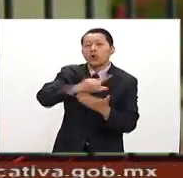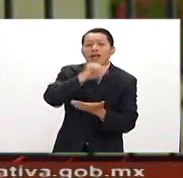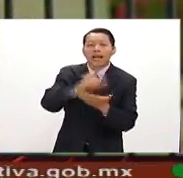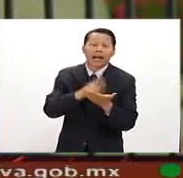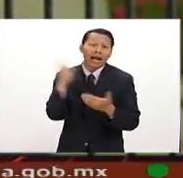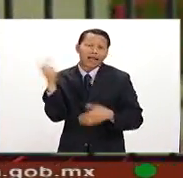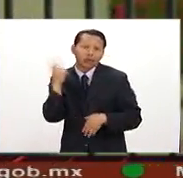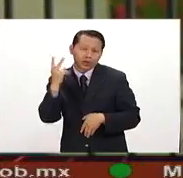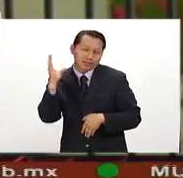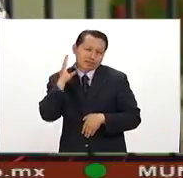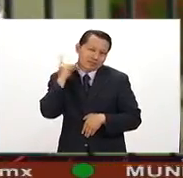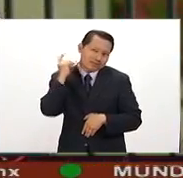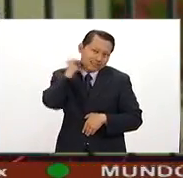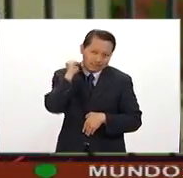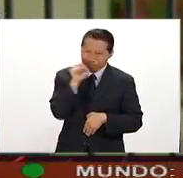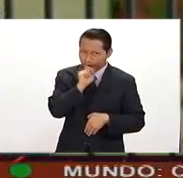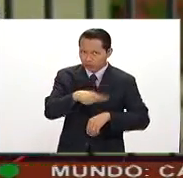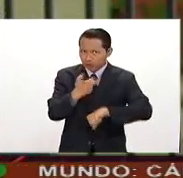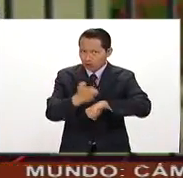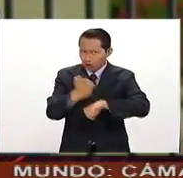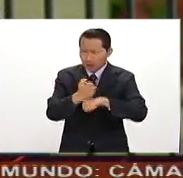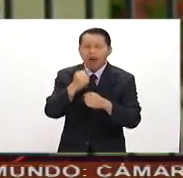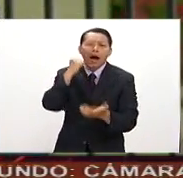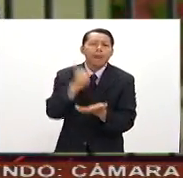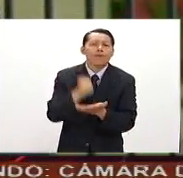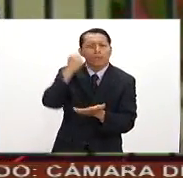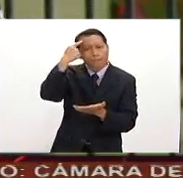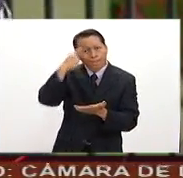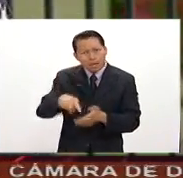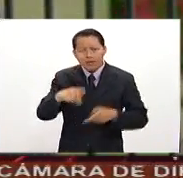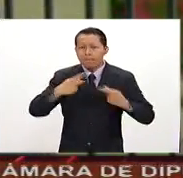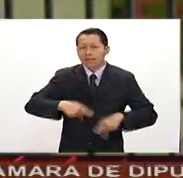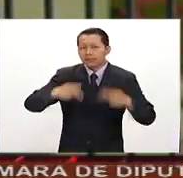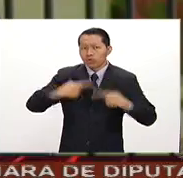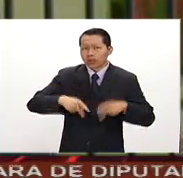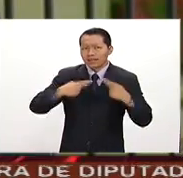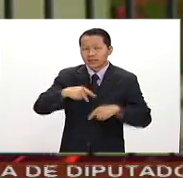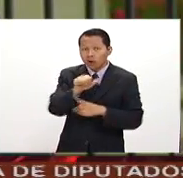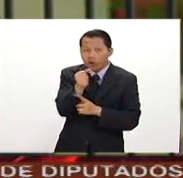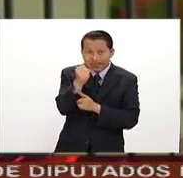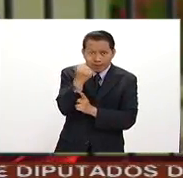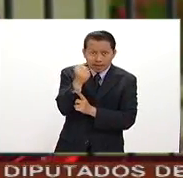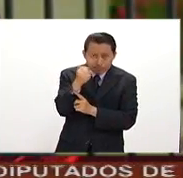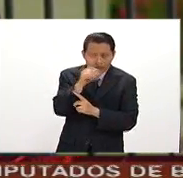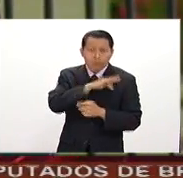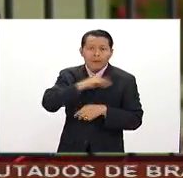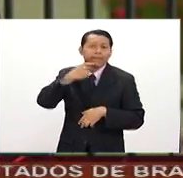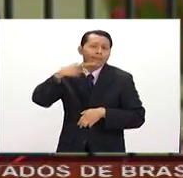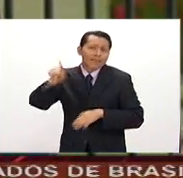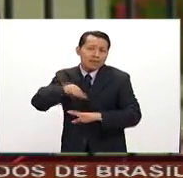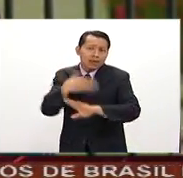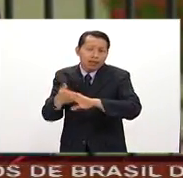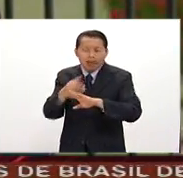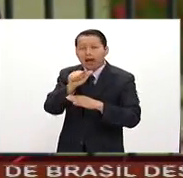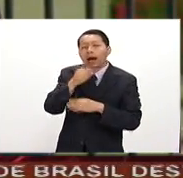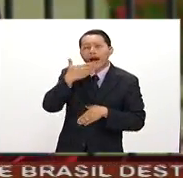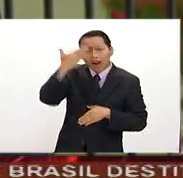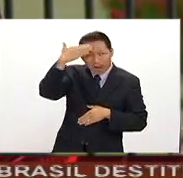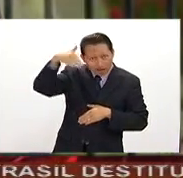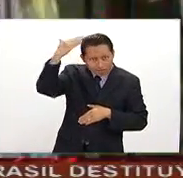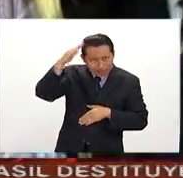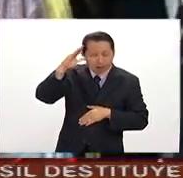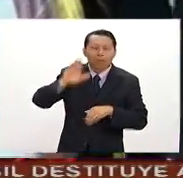Congreso que permitía a las víctimas del 11 de septiembre demandar a Arabia Saudita por su presunta implicación